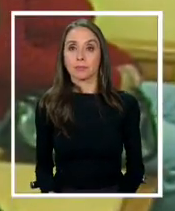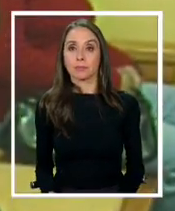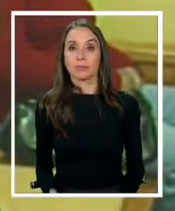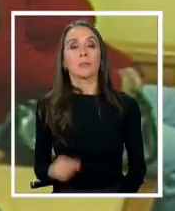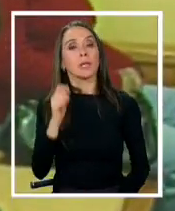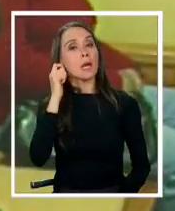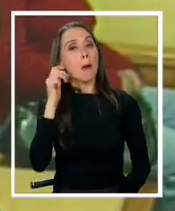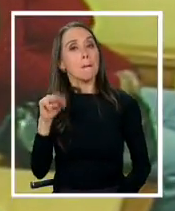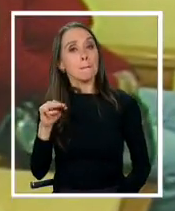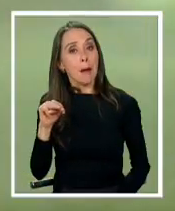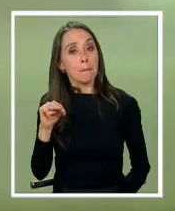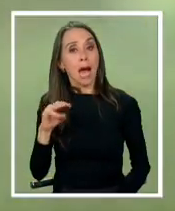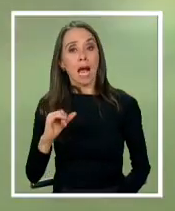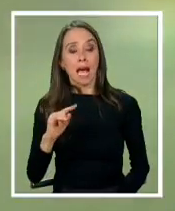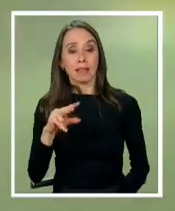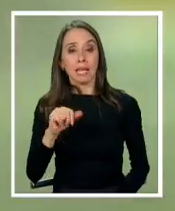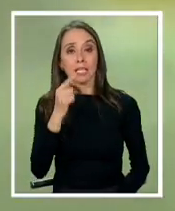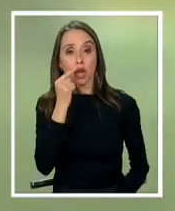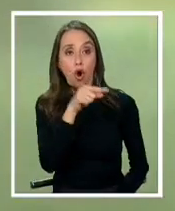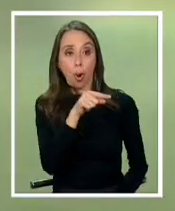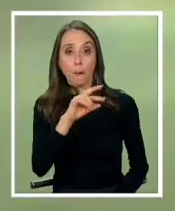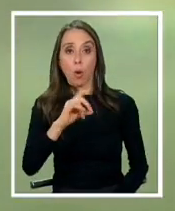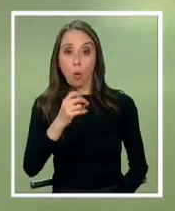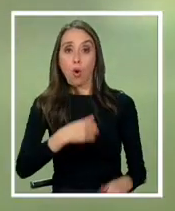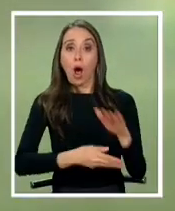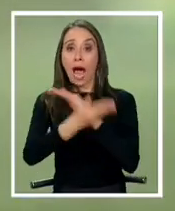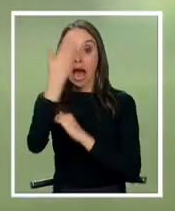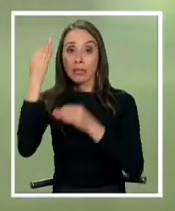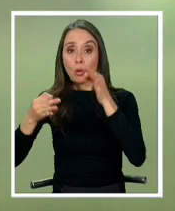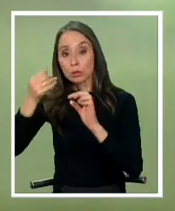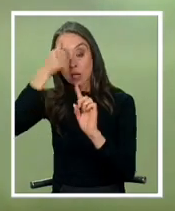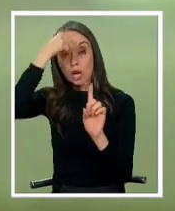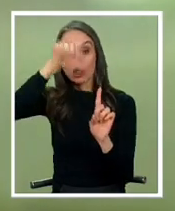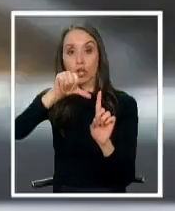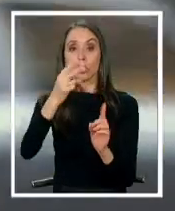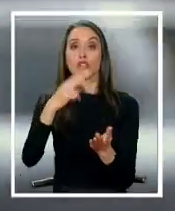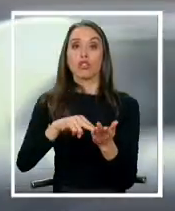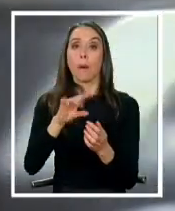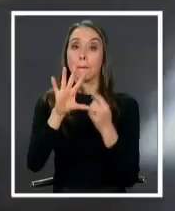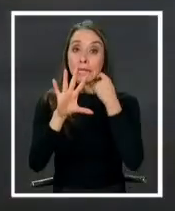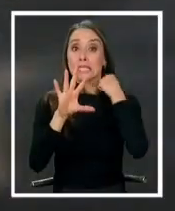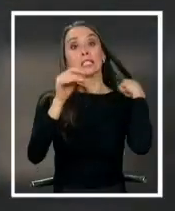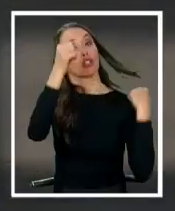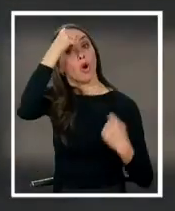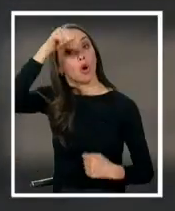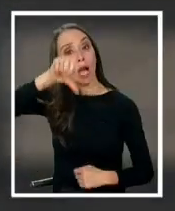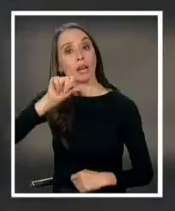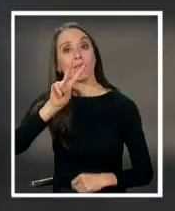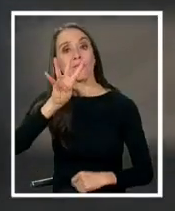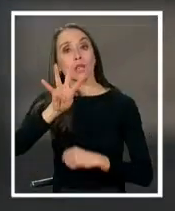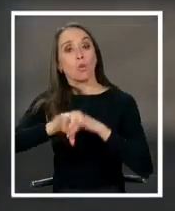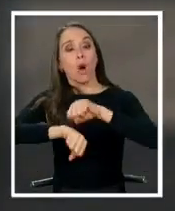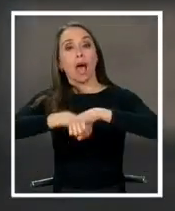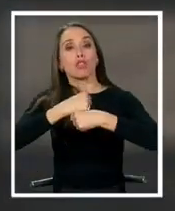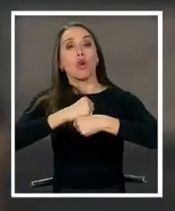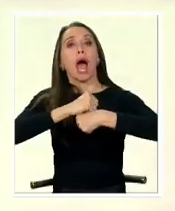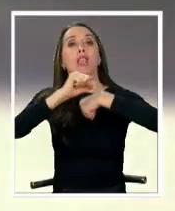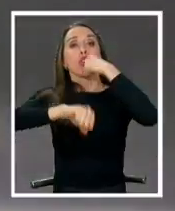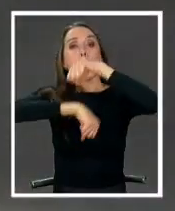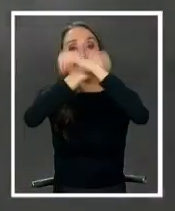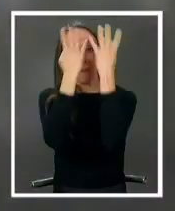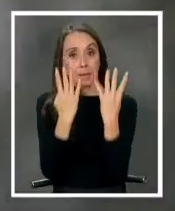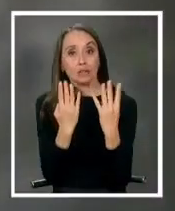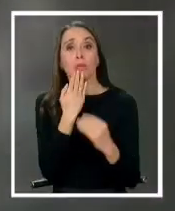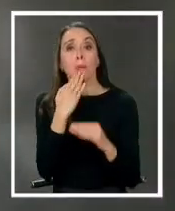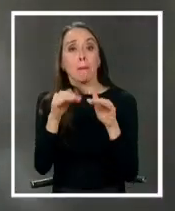La madre de Catalina recuerda que Hugo Pastén ya había sido condenado antes. El 2005 recibió una pena de 24 años de presidio, también